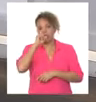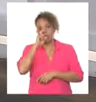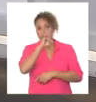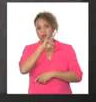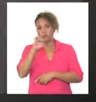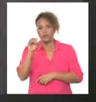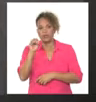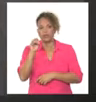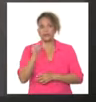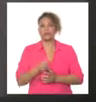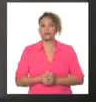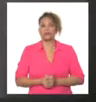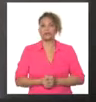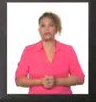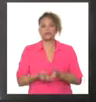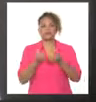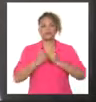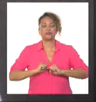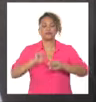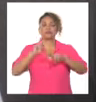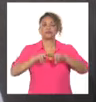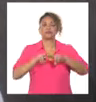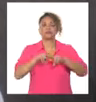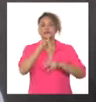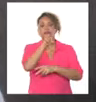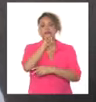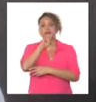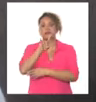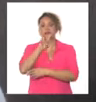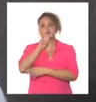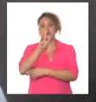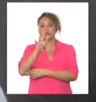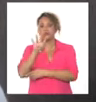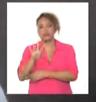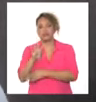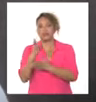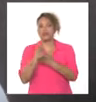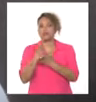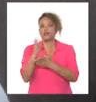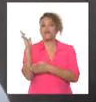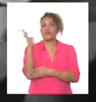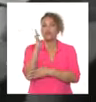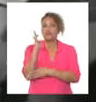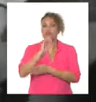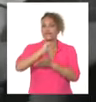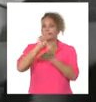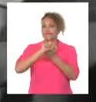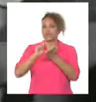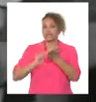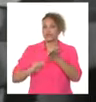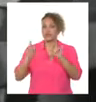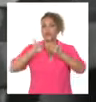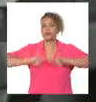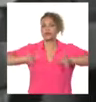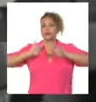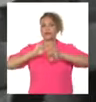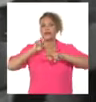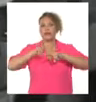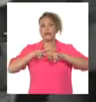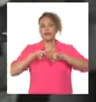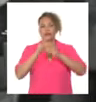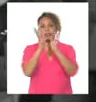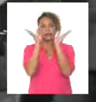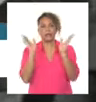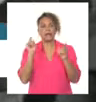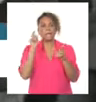años. Nacida en esta capital en 1934, estudia filosofía y letras en la Universidad de La Habana e inicia su